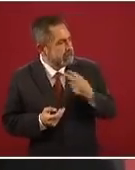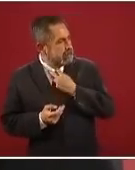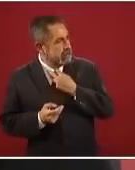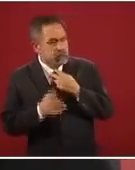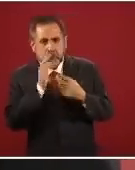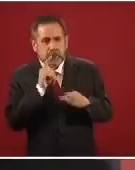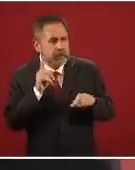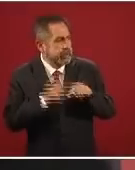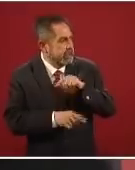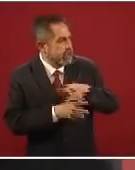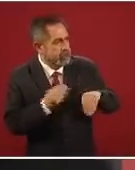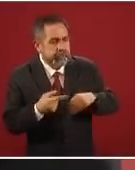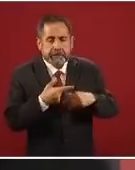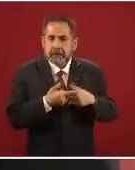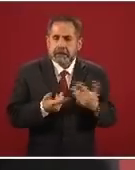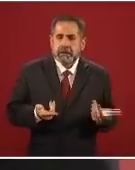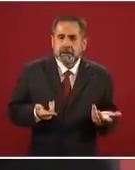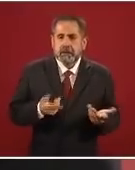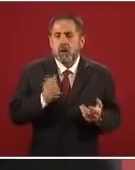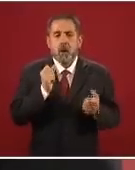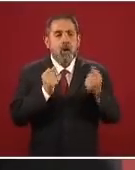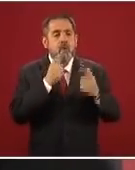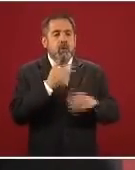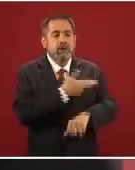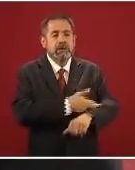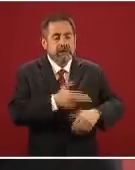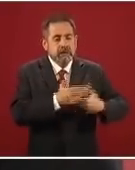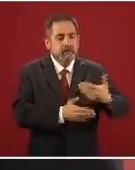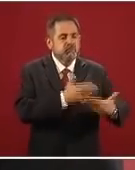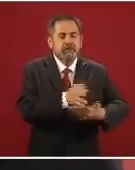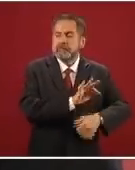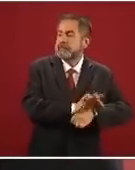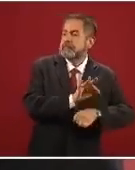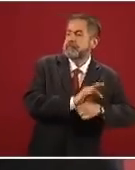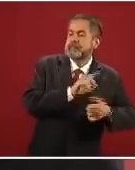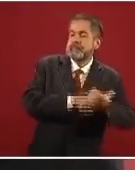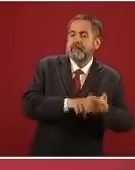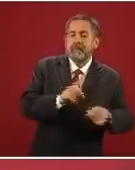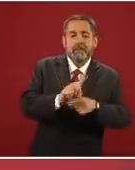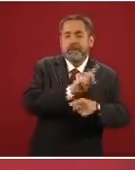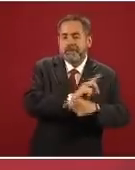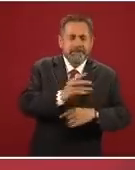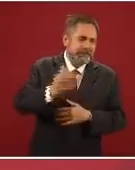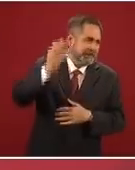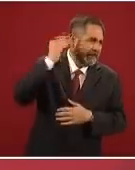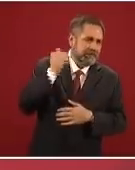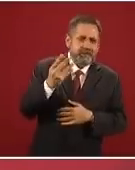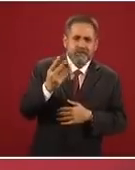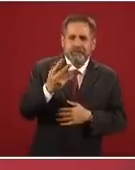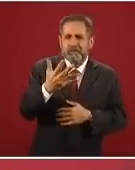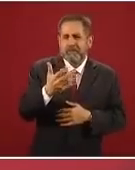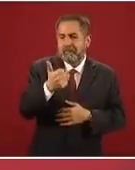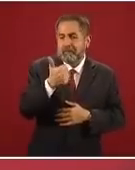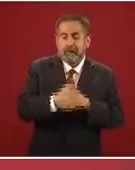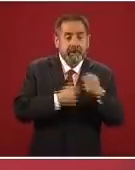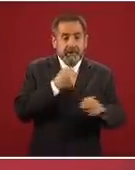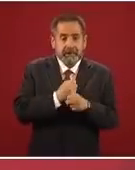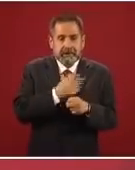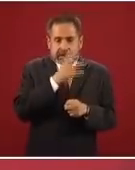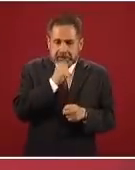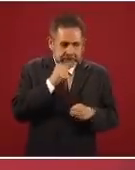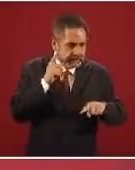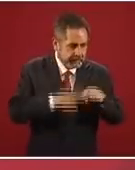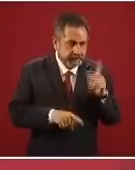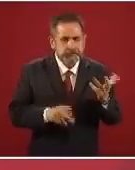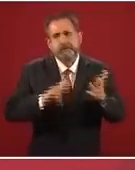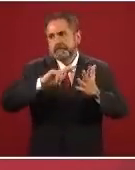hay procedimientos que están defendiendo a estas personas desde hace 4, 5, 6 años y